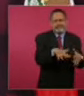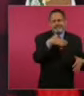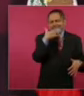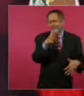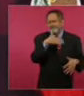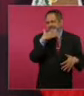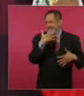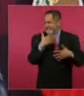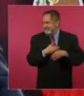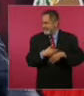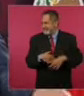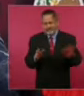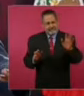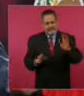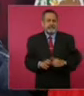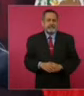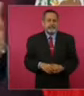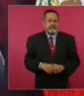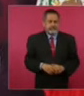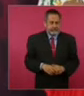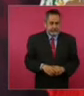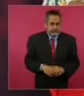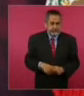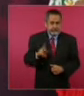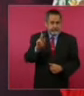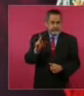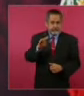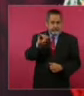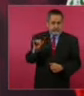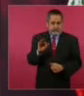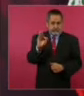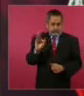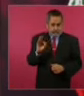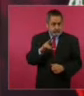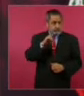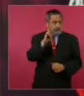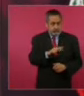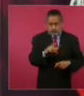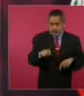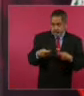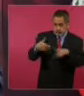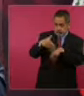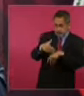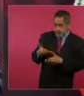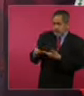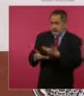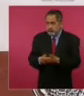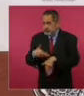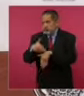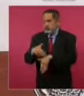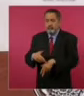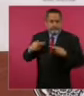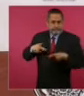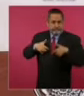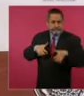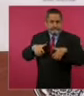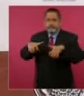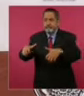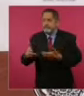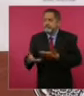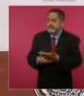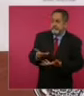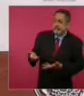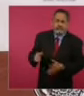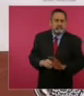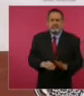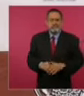Y no está el Poder Judicial al servicio del pueblo,